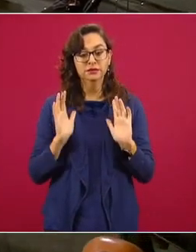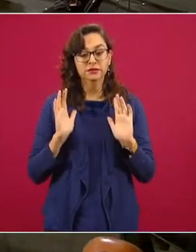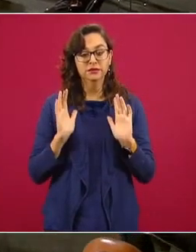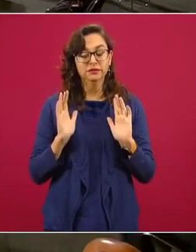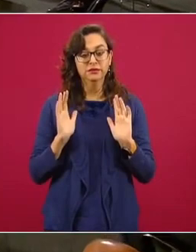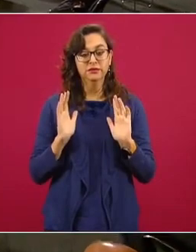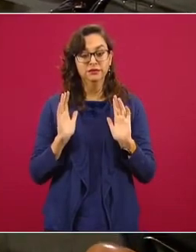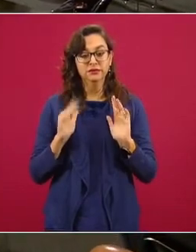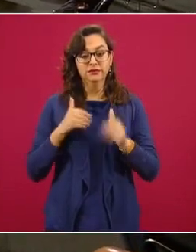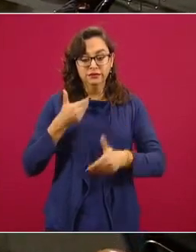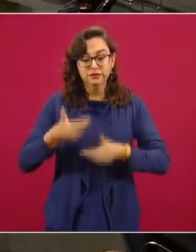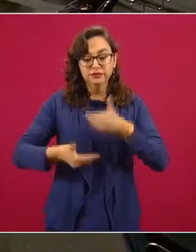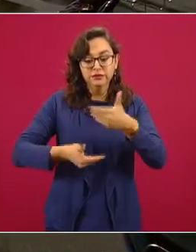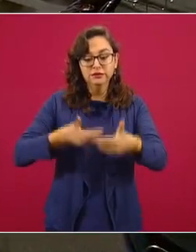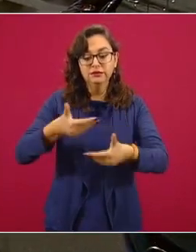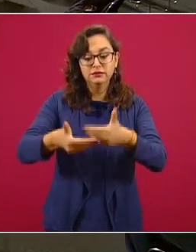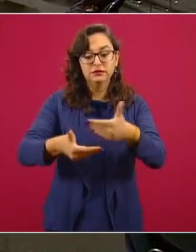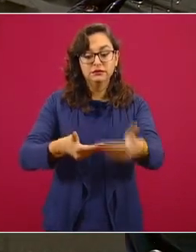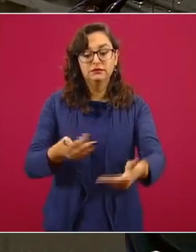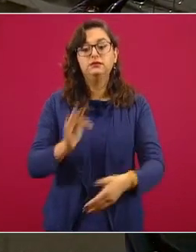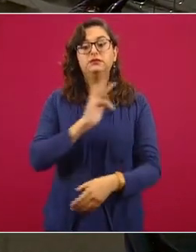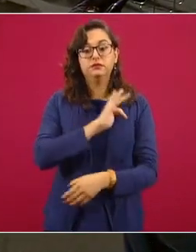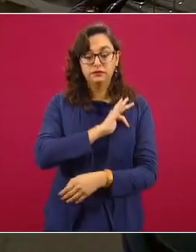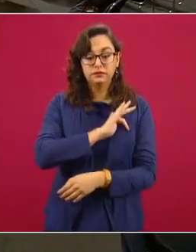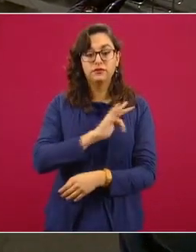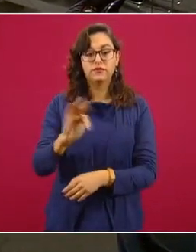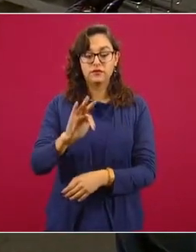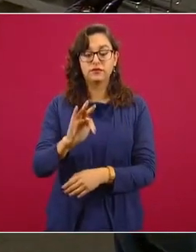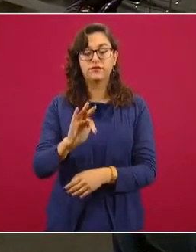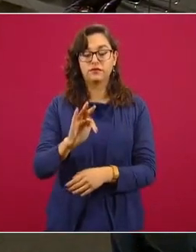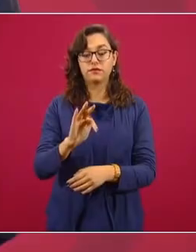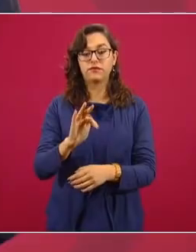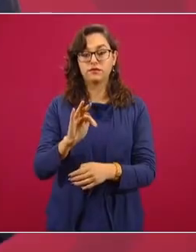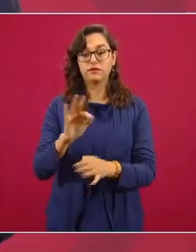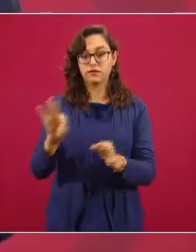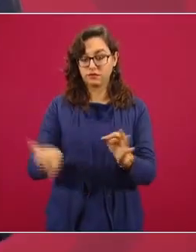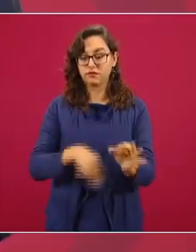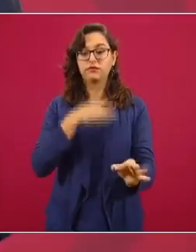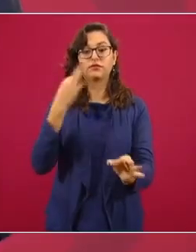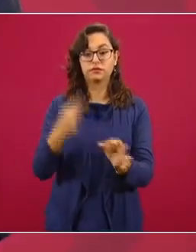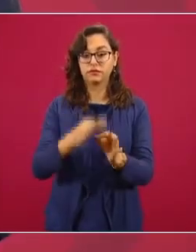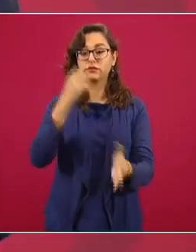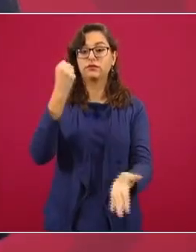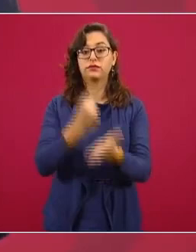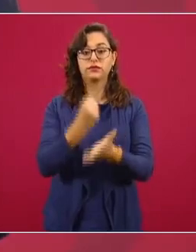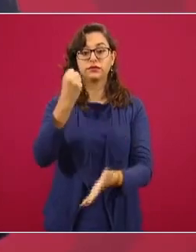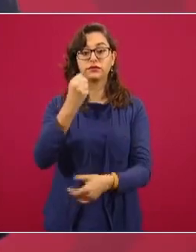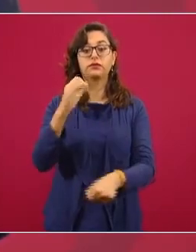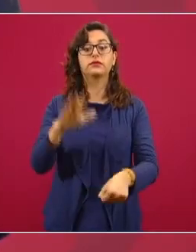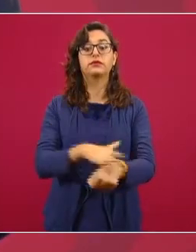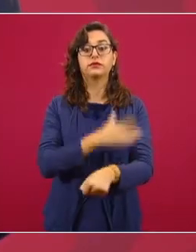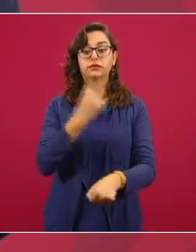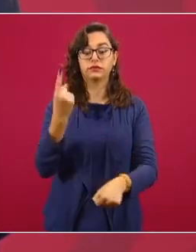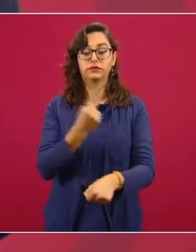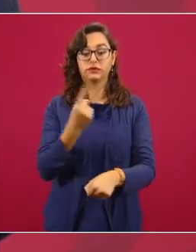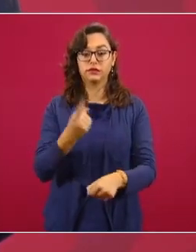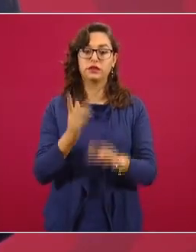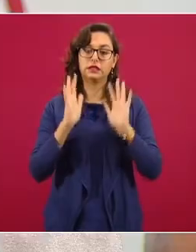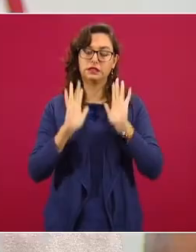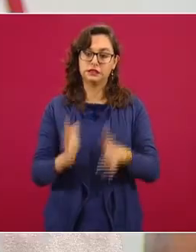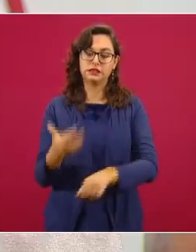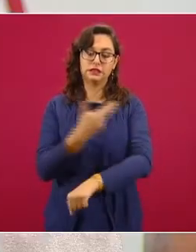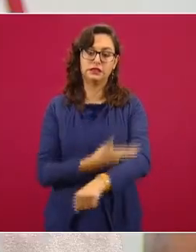esto se pueda llevar a cabo, porque así vamos a poner